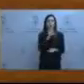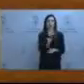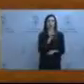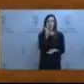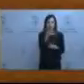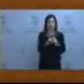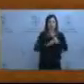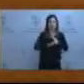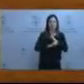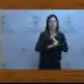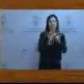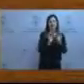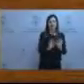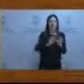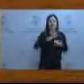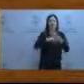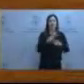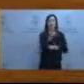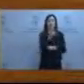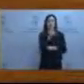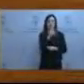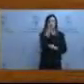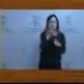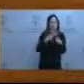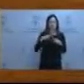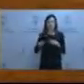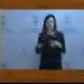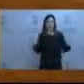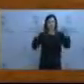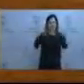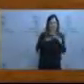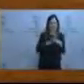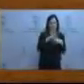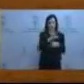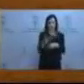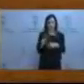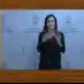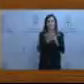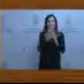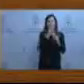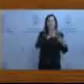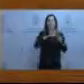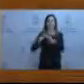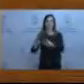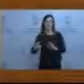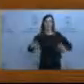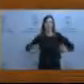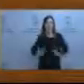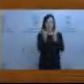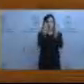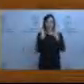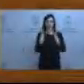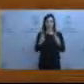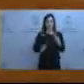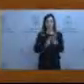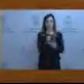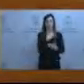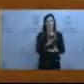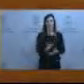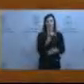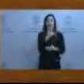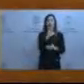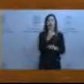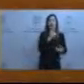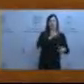4 eslabones interrelacionados entre sí que se llaman cadena de supervivencia. La alerta inmediata ante una posible parada, primero, el